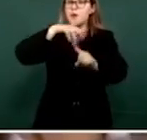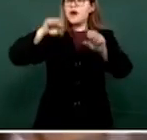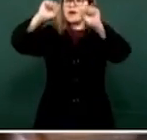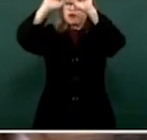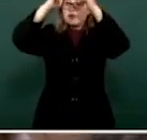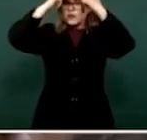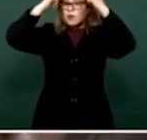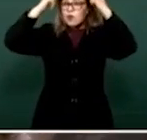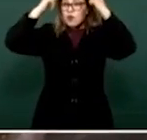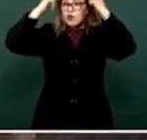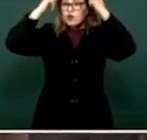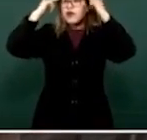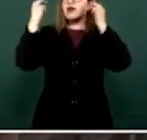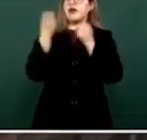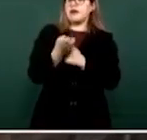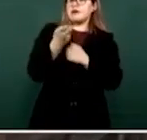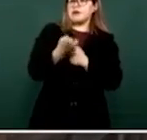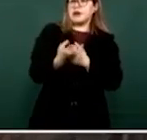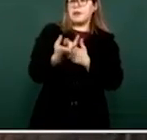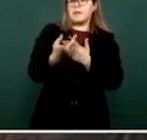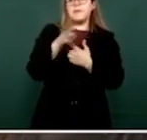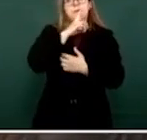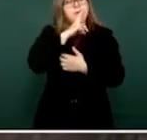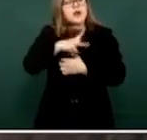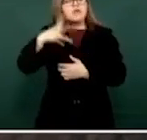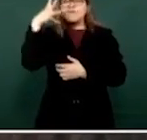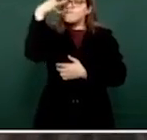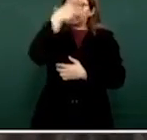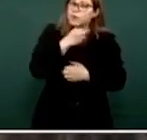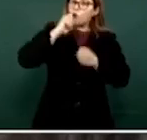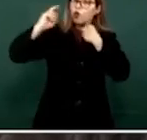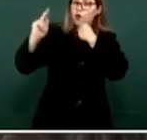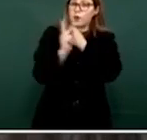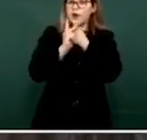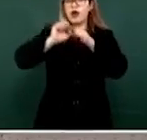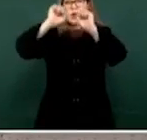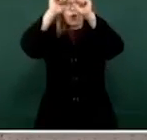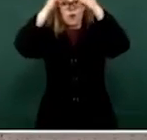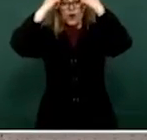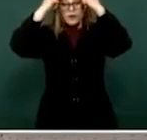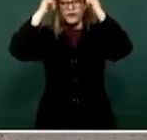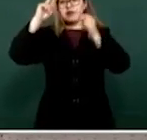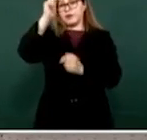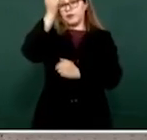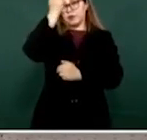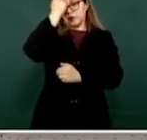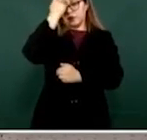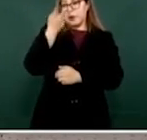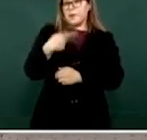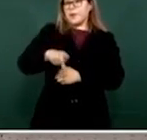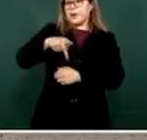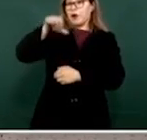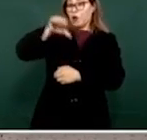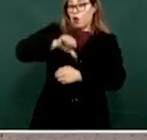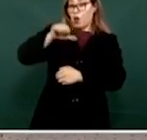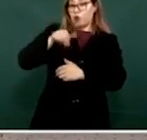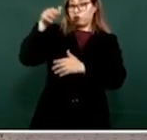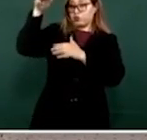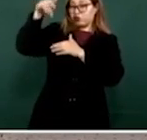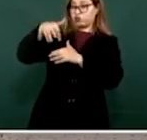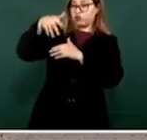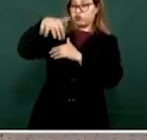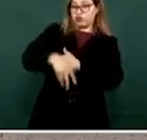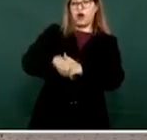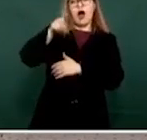que es lo que predomina, una de las maravillas que hay en el país, está precisamente en la Huasteca Potosina, y hoy nuestras cascadas están secando